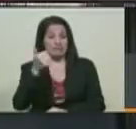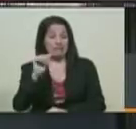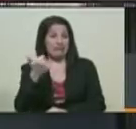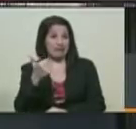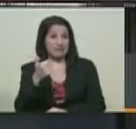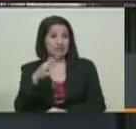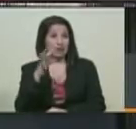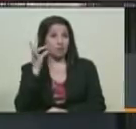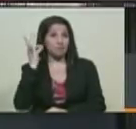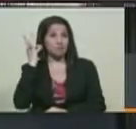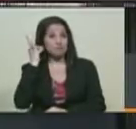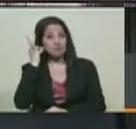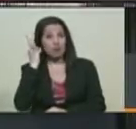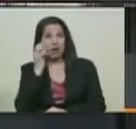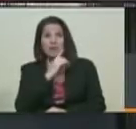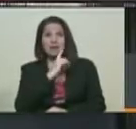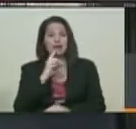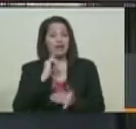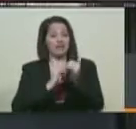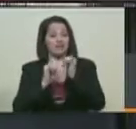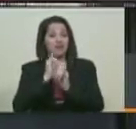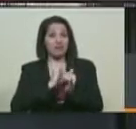Manuela de Los Ángeles.